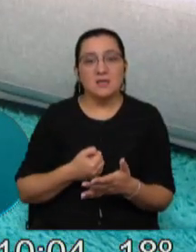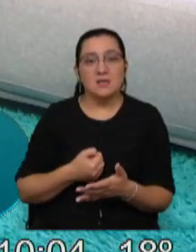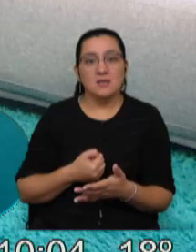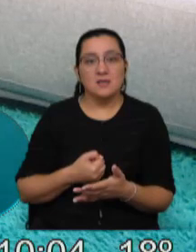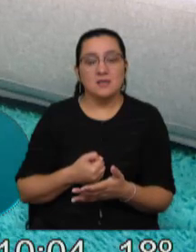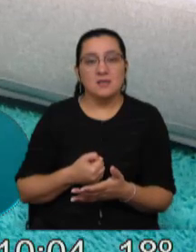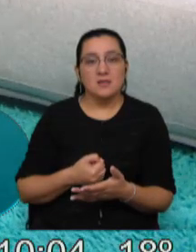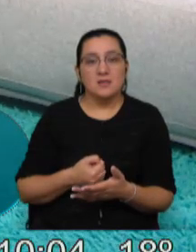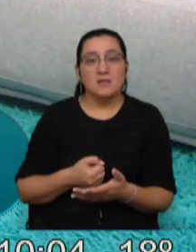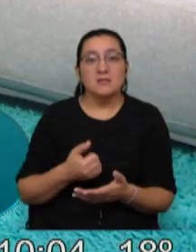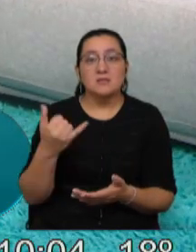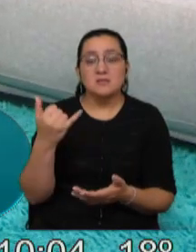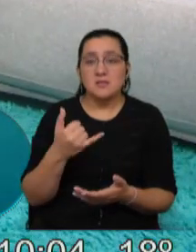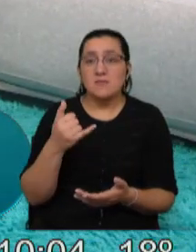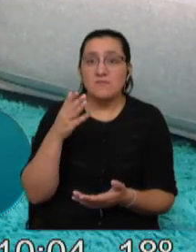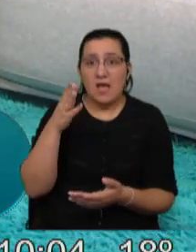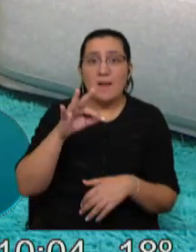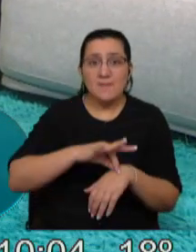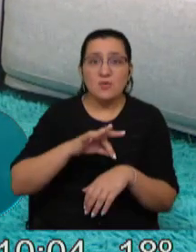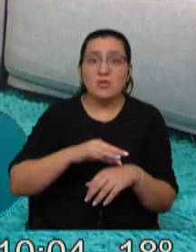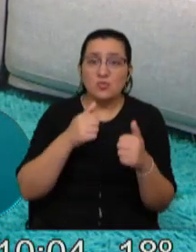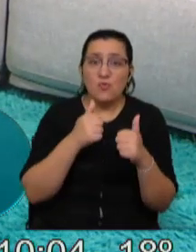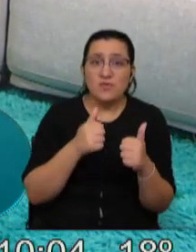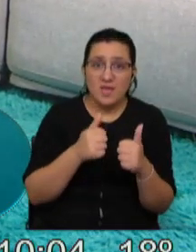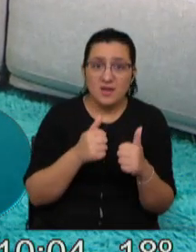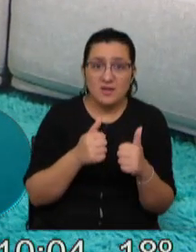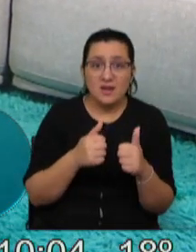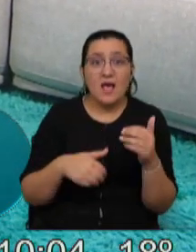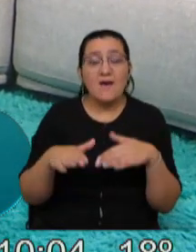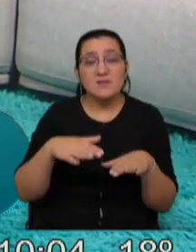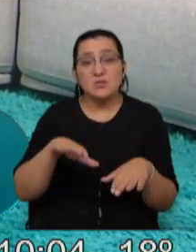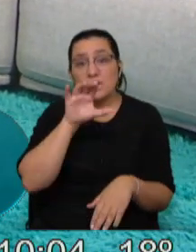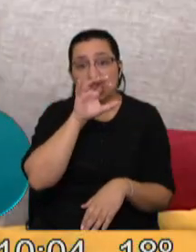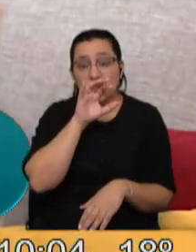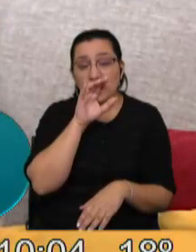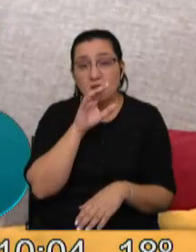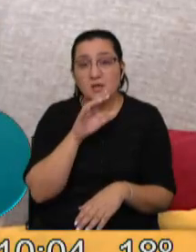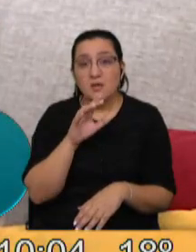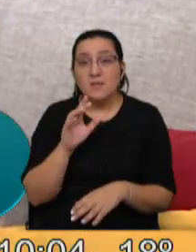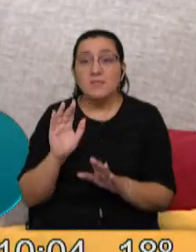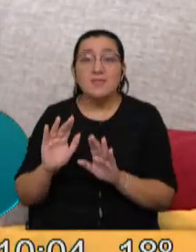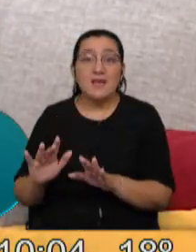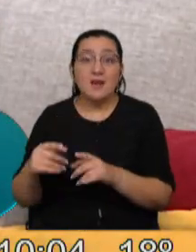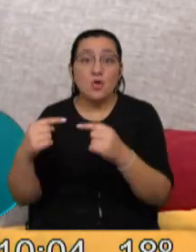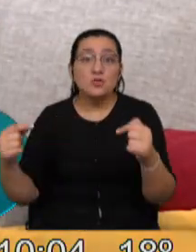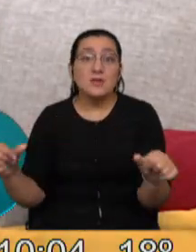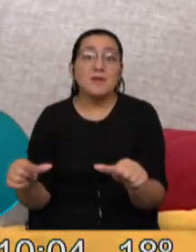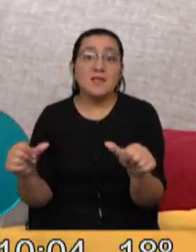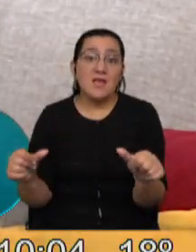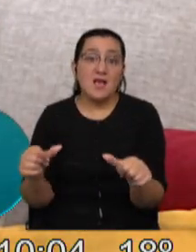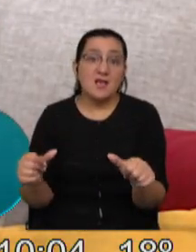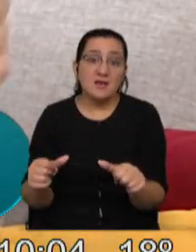si se excluyen todas las necesidades médicas que pueden justificar eso, a veces a los cachorros dejarle cosas para hacer para tratar